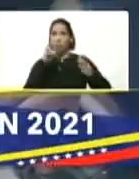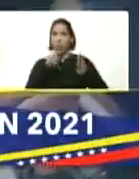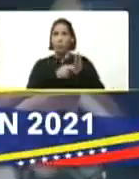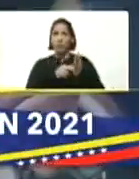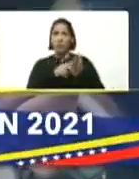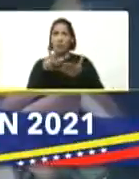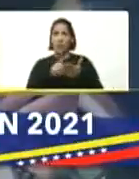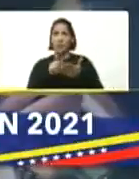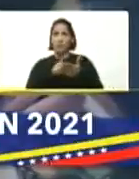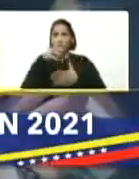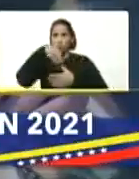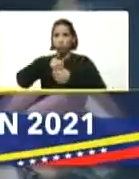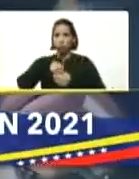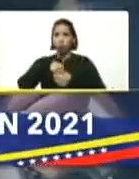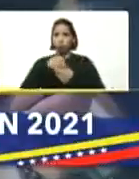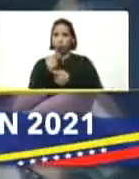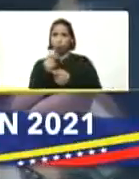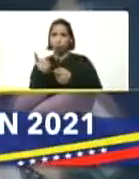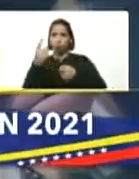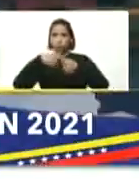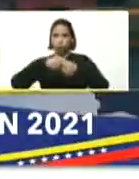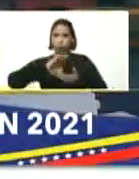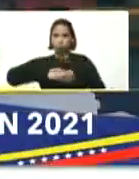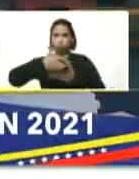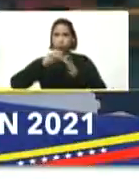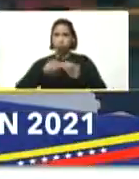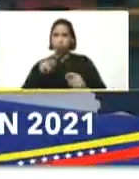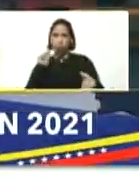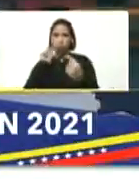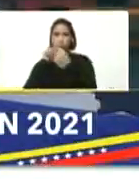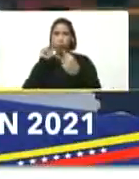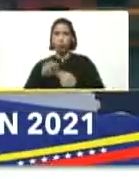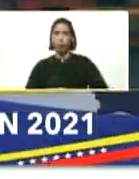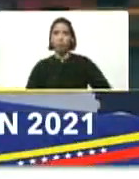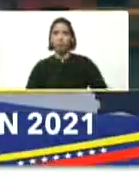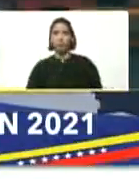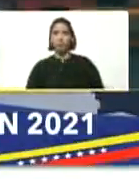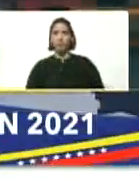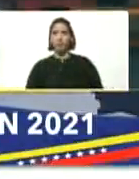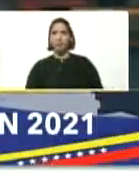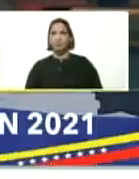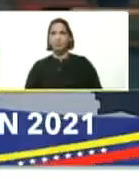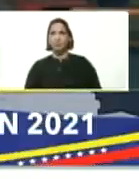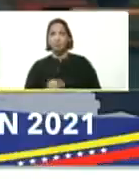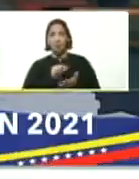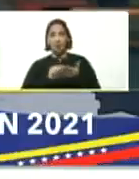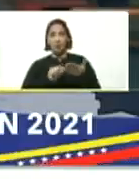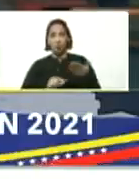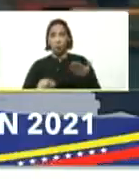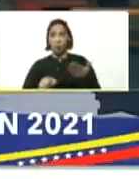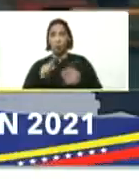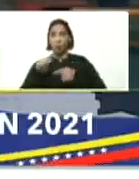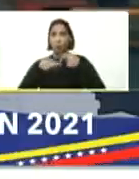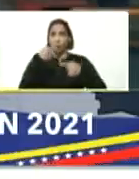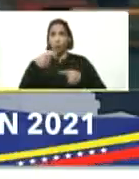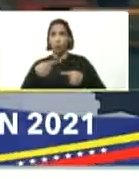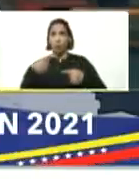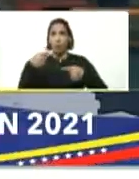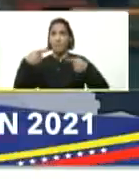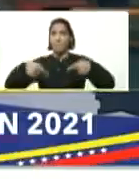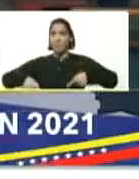en donde quiera. Punto a favor. Anótese para la próxima